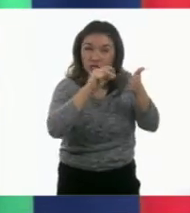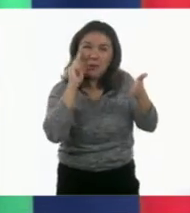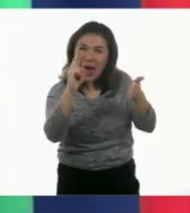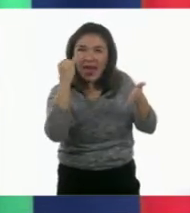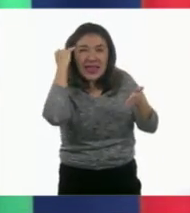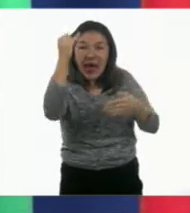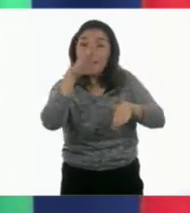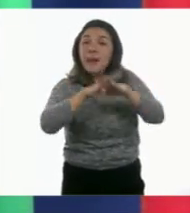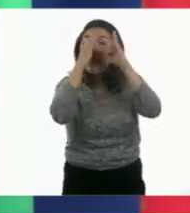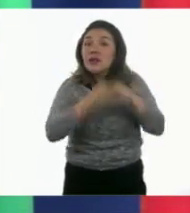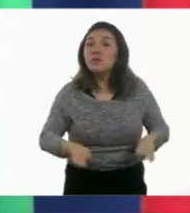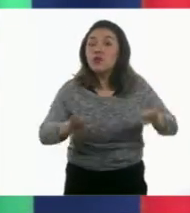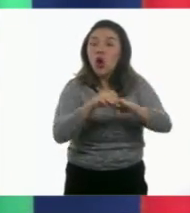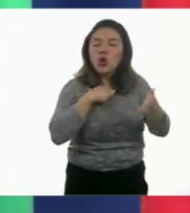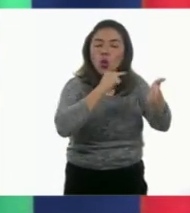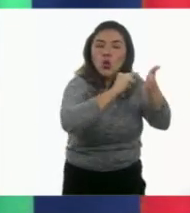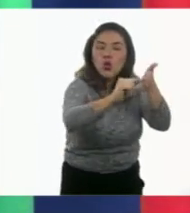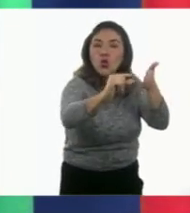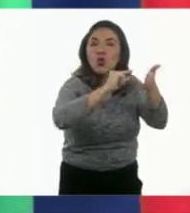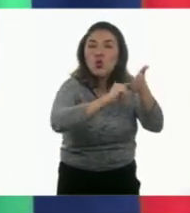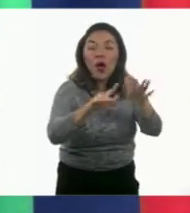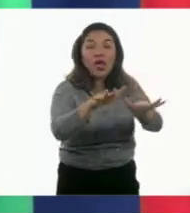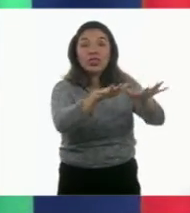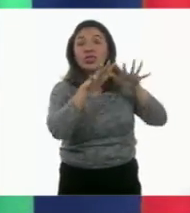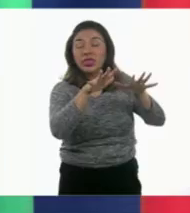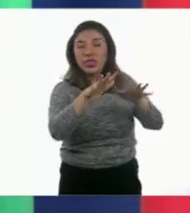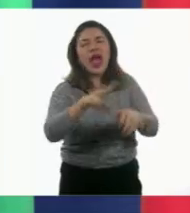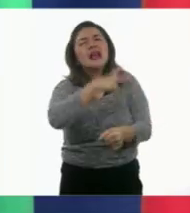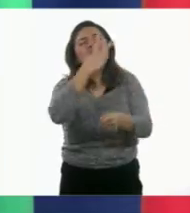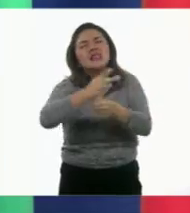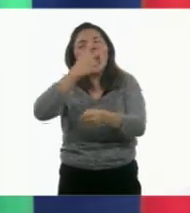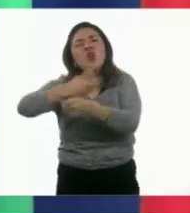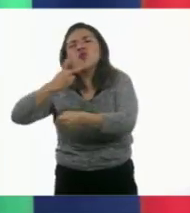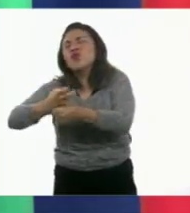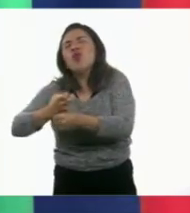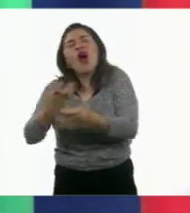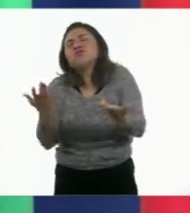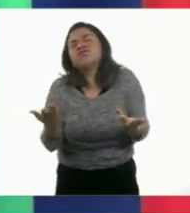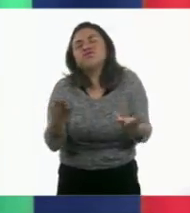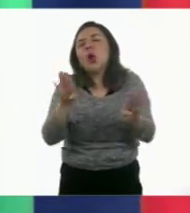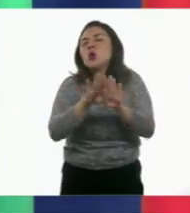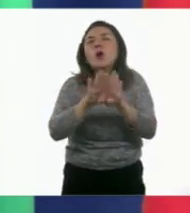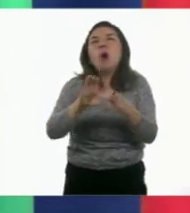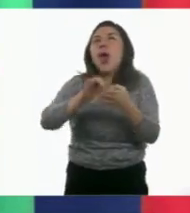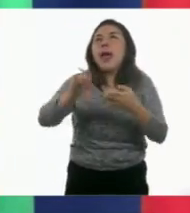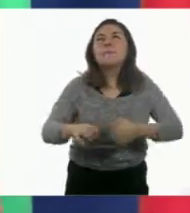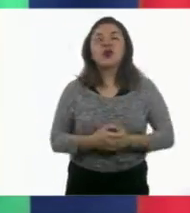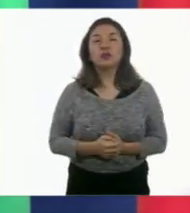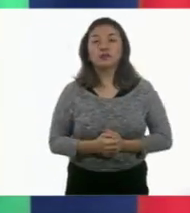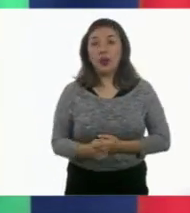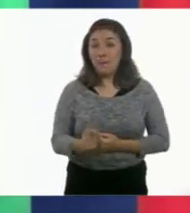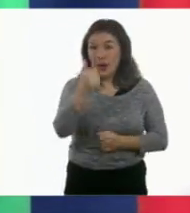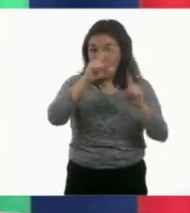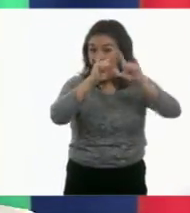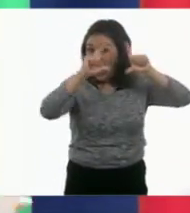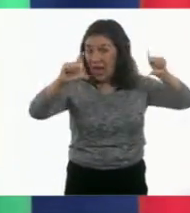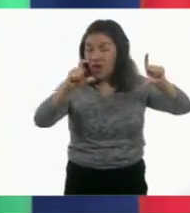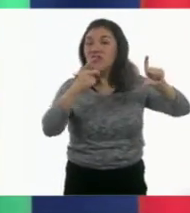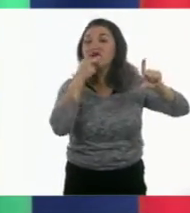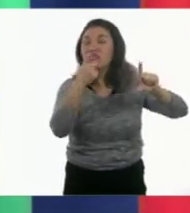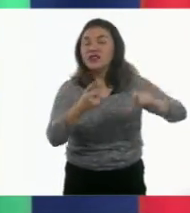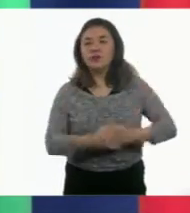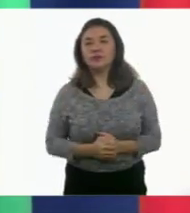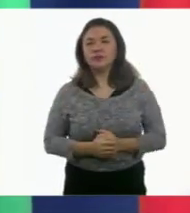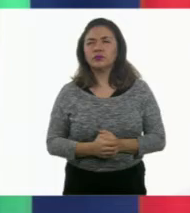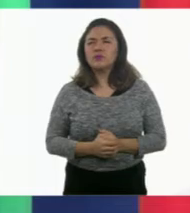ideas principales. Lo demás son ideas secundarias. Por ejemplo, en el primer párrafo, después